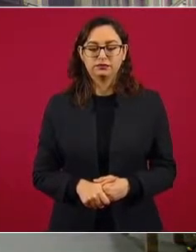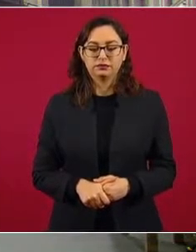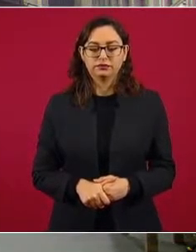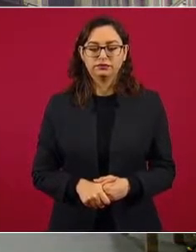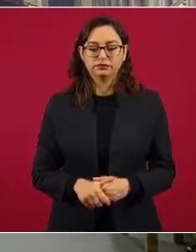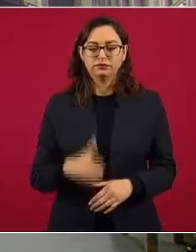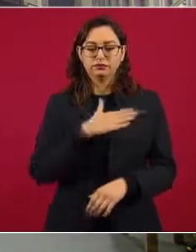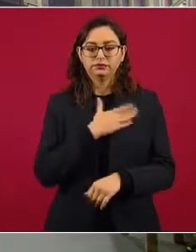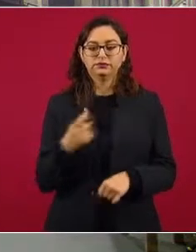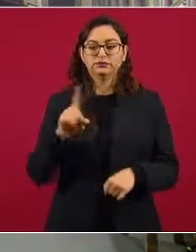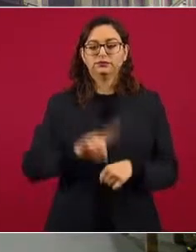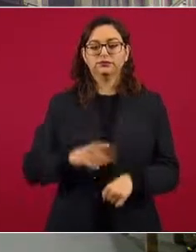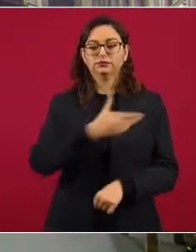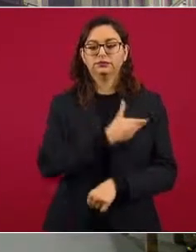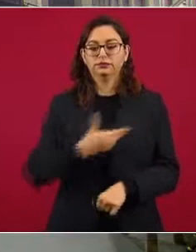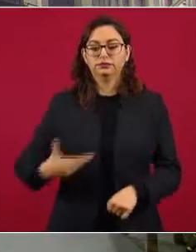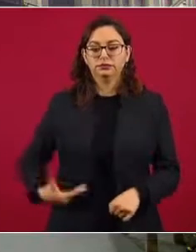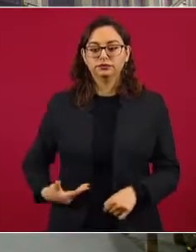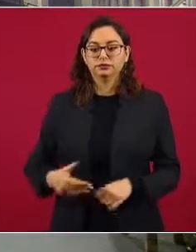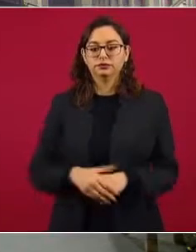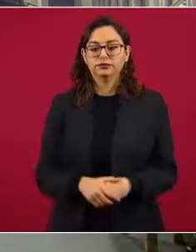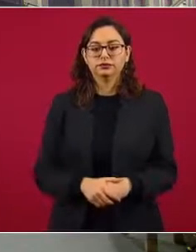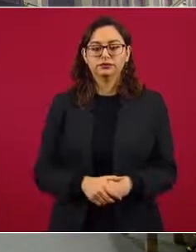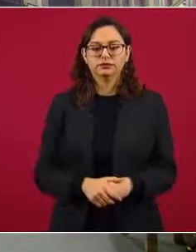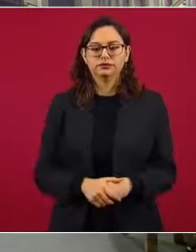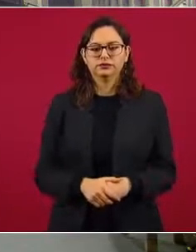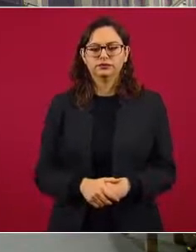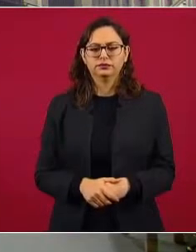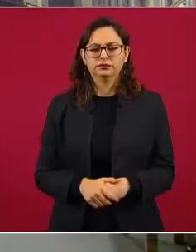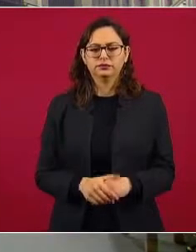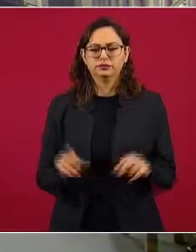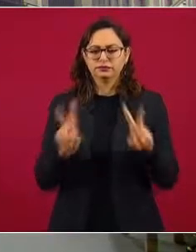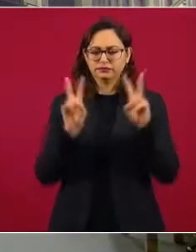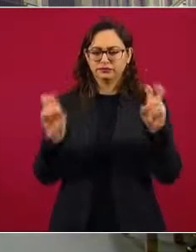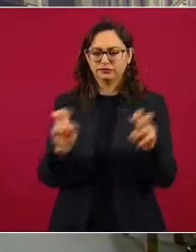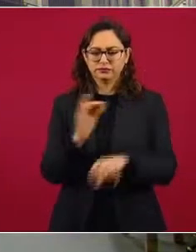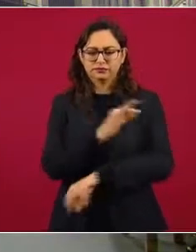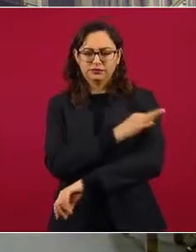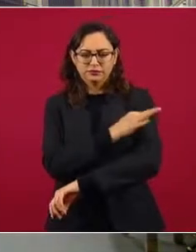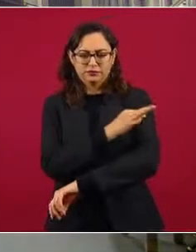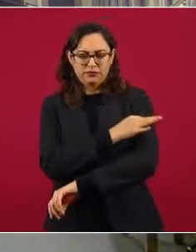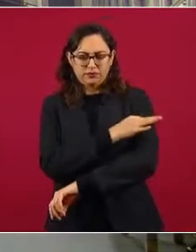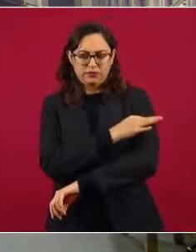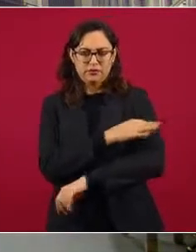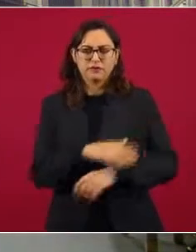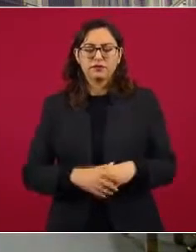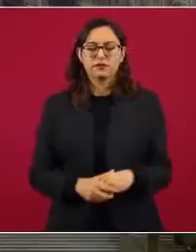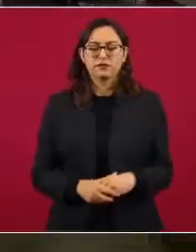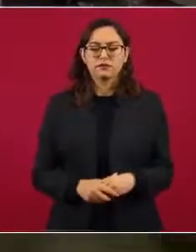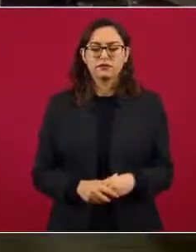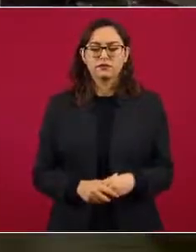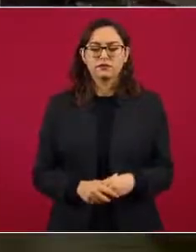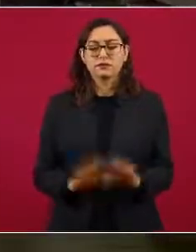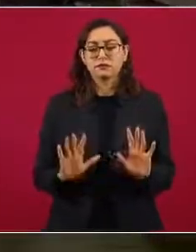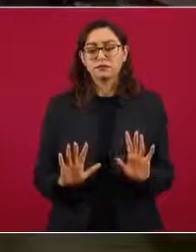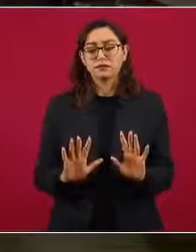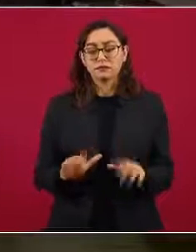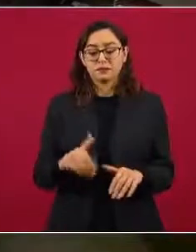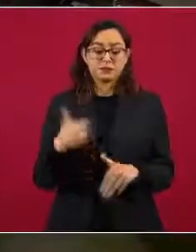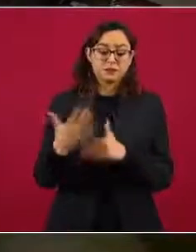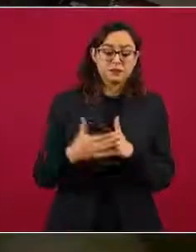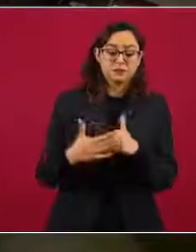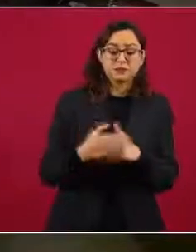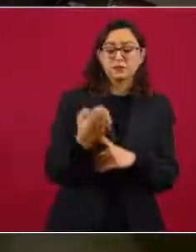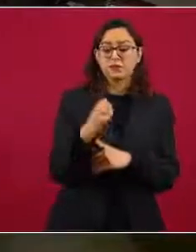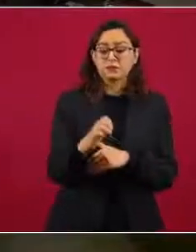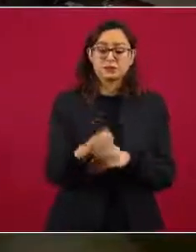Buenos días, presidente. Gracias, Dalila Escobar, de Tiempo TV. Preguntarle sobre el tema de la vacuna. Sí, han dicho que durante todo enero se va a vacunar al